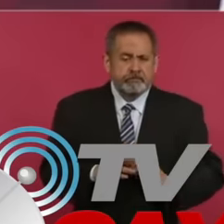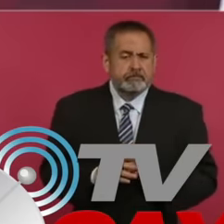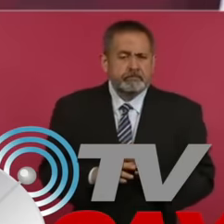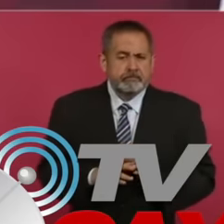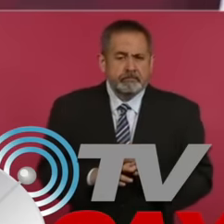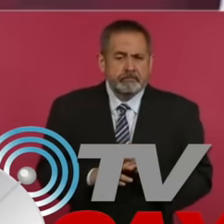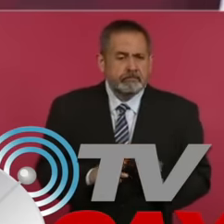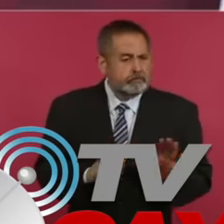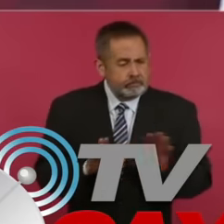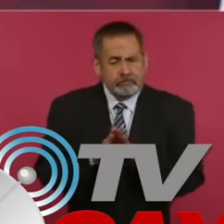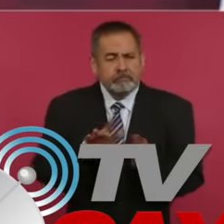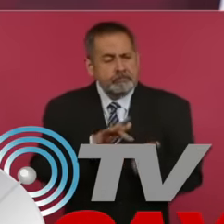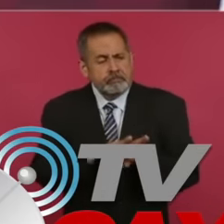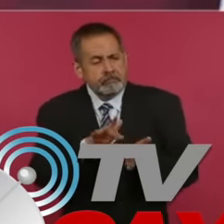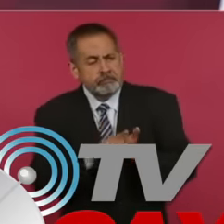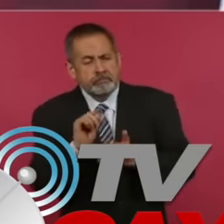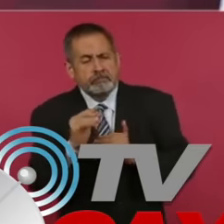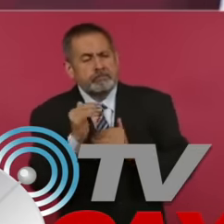razonable.